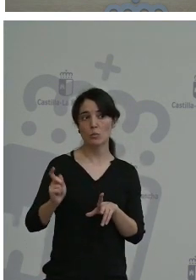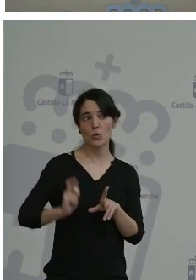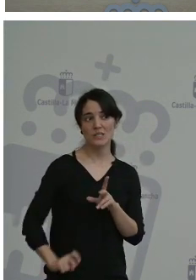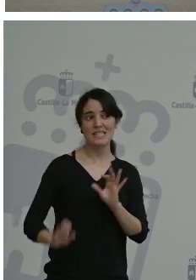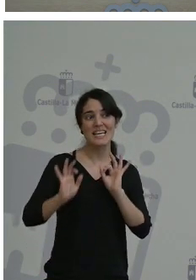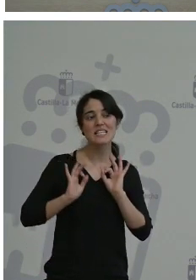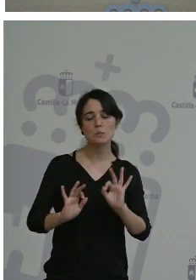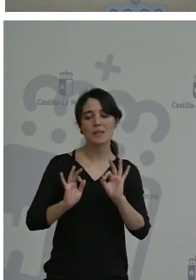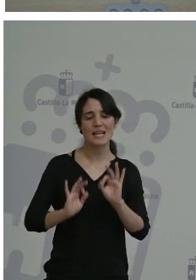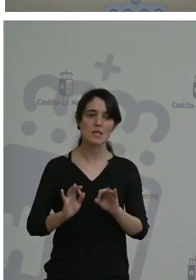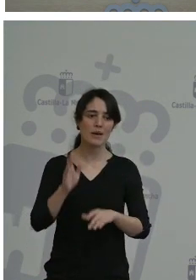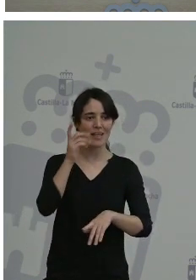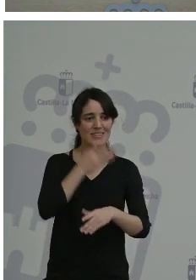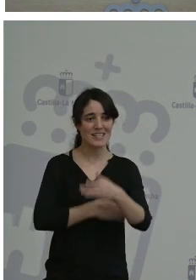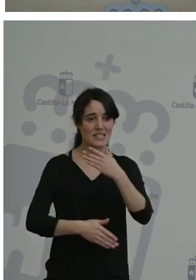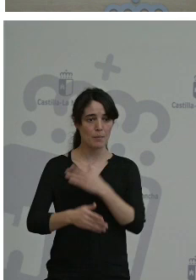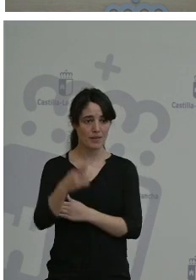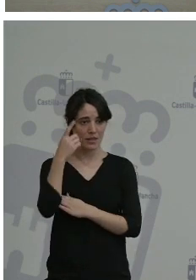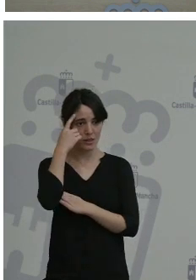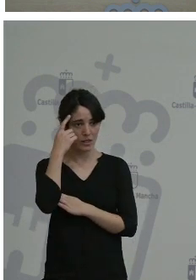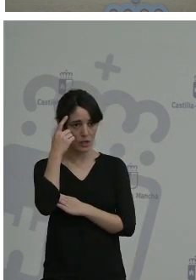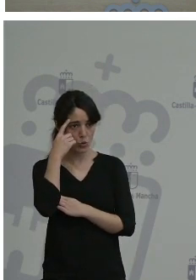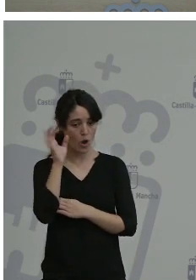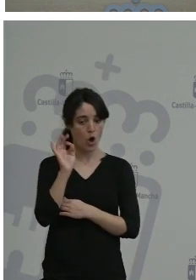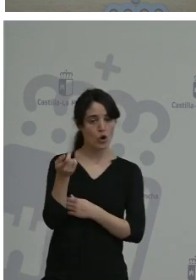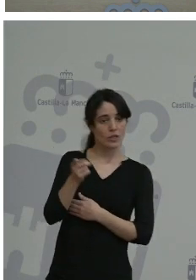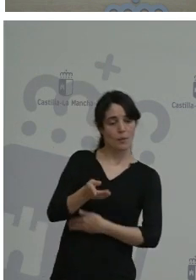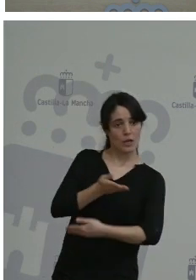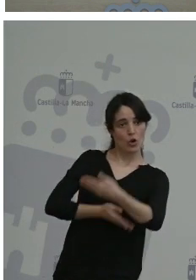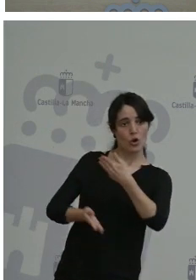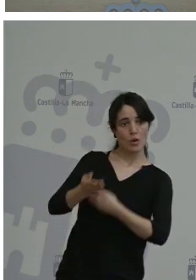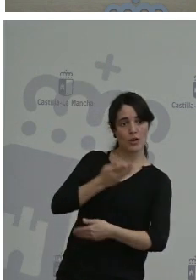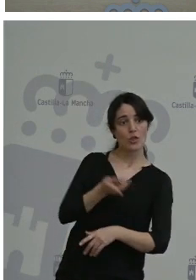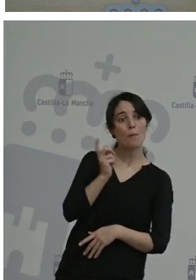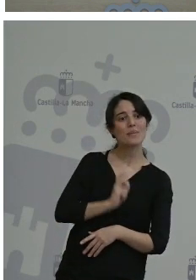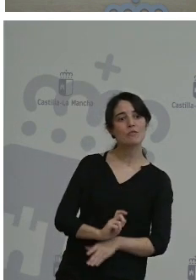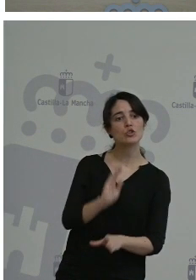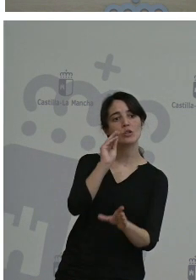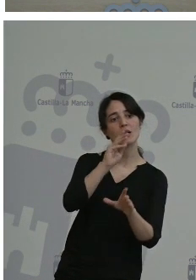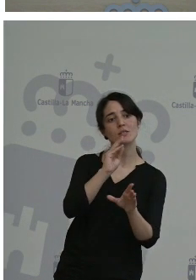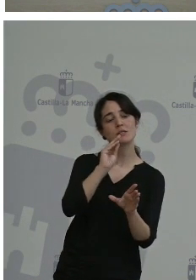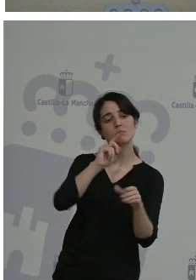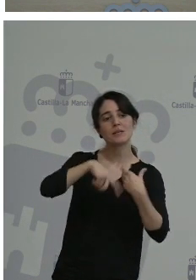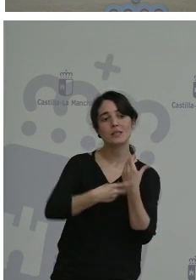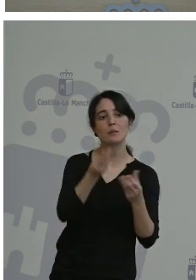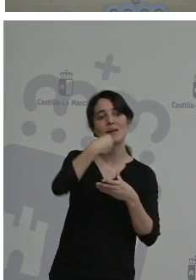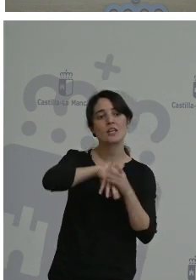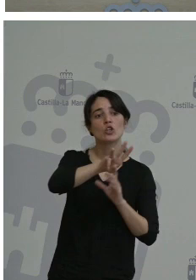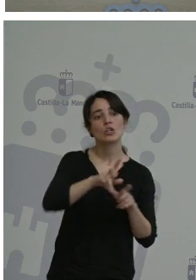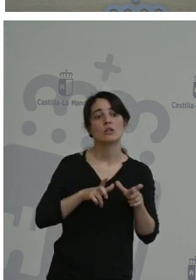intelectual. Y pensamos que a nivel de colaboradores, los profesionales del tercer sector también tenemos mucho que aprobar.